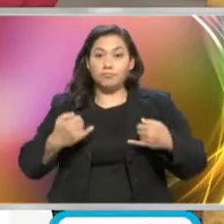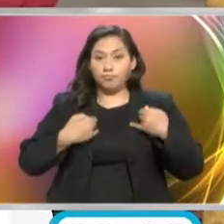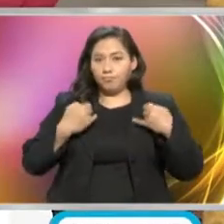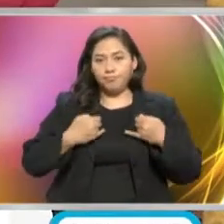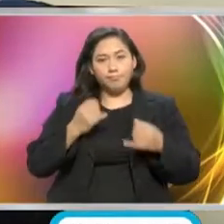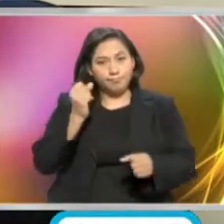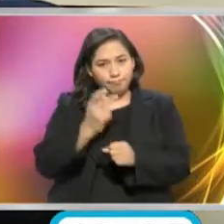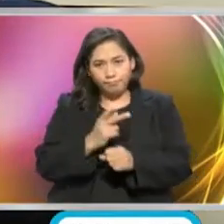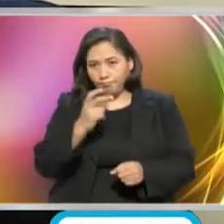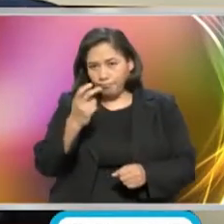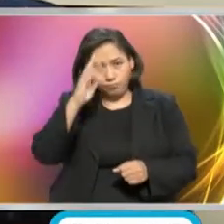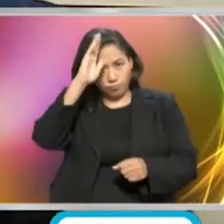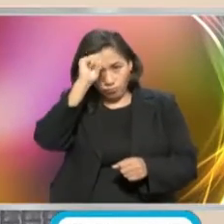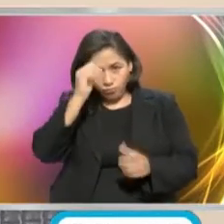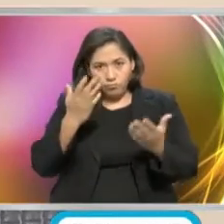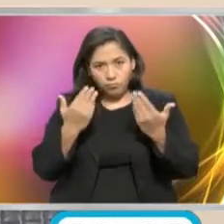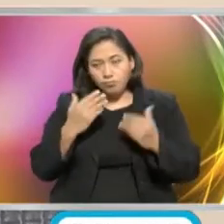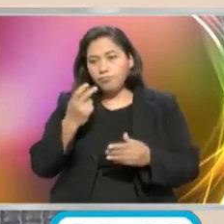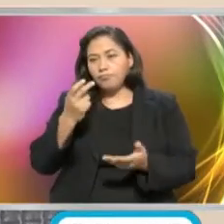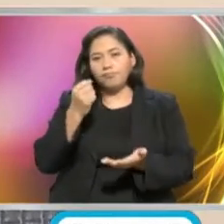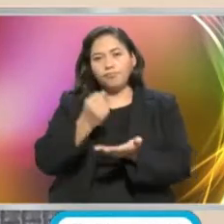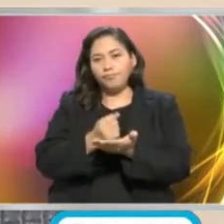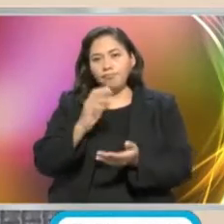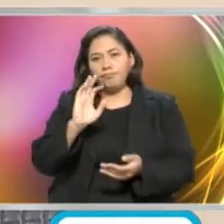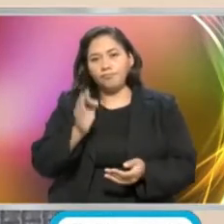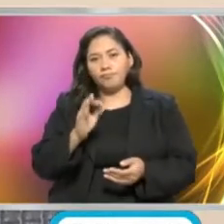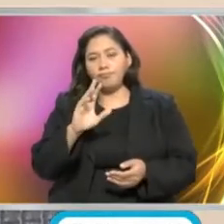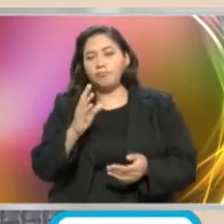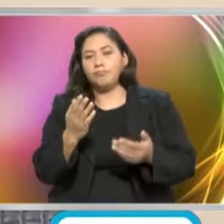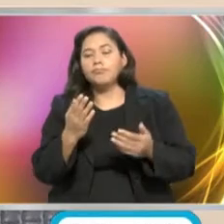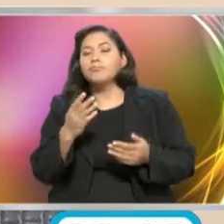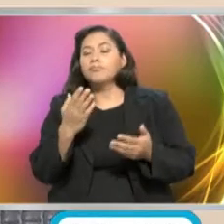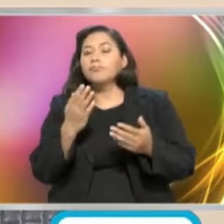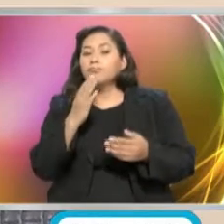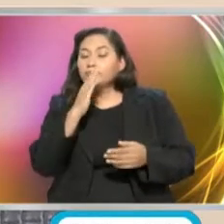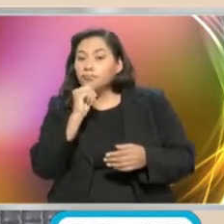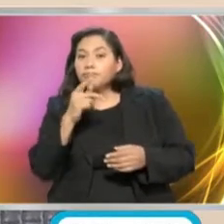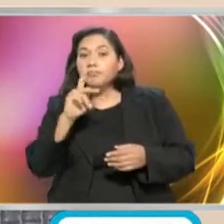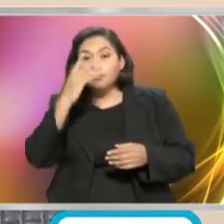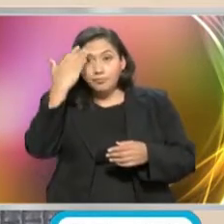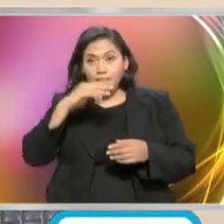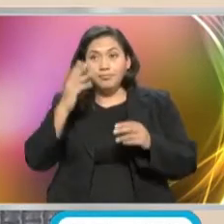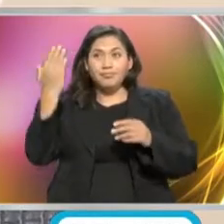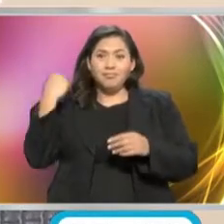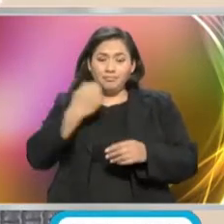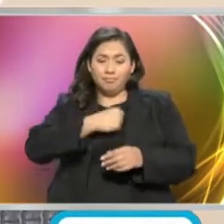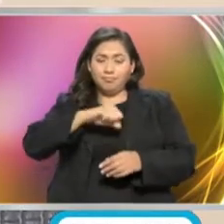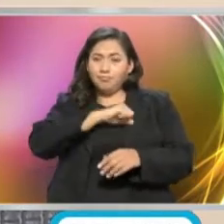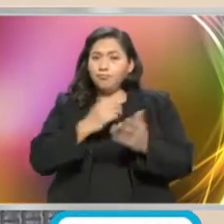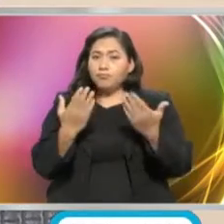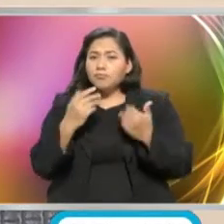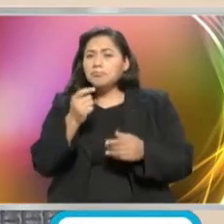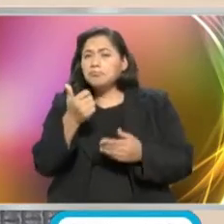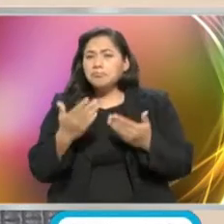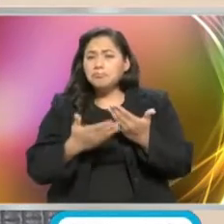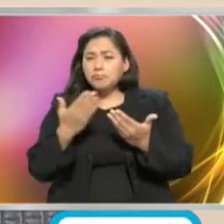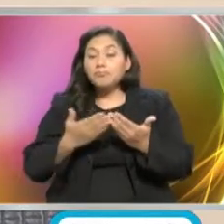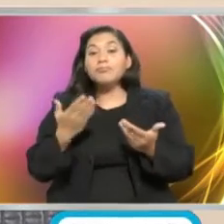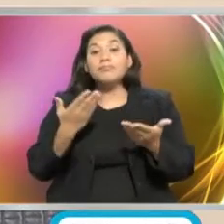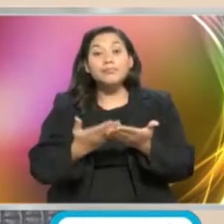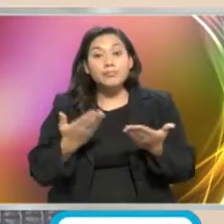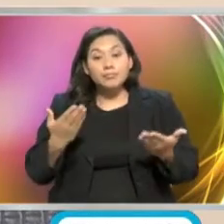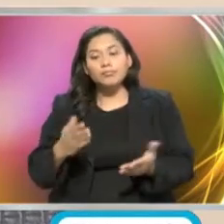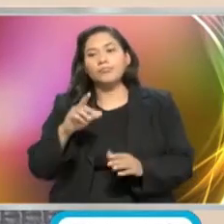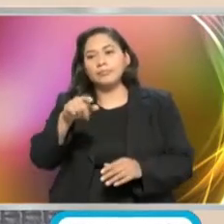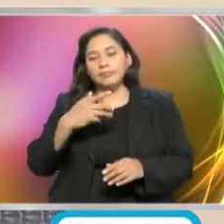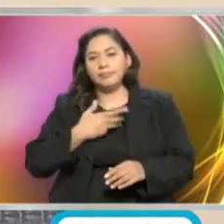acuerdo, Claro, pero ya ahí después, sí bueno, totalmente no lo aprobamos. pues- Oye, pero también yo creo que tenía que ver mucho que los servicios de salud eran muy reducidos anteriormente, ¿no? Hoy en Exactamente. día están mucho